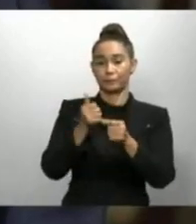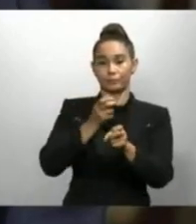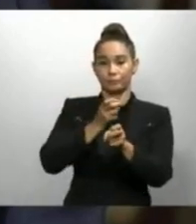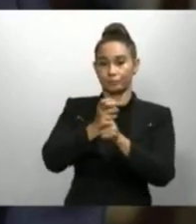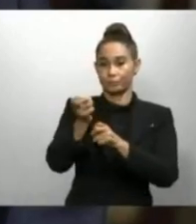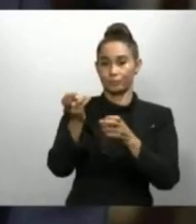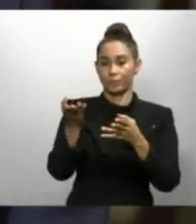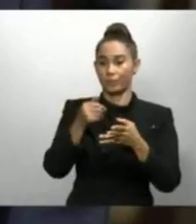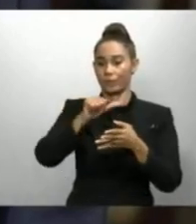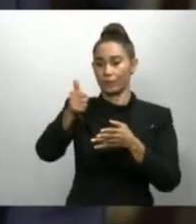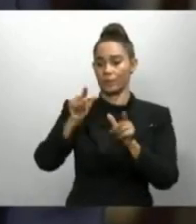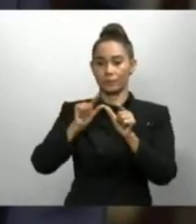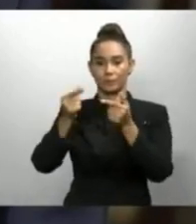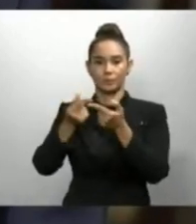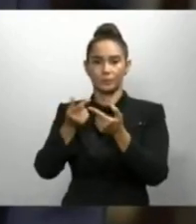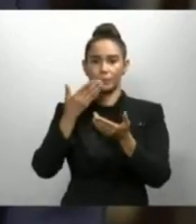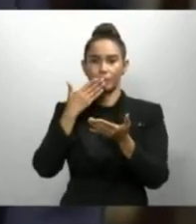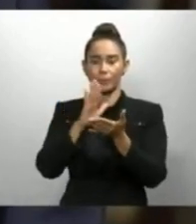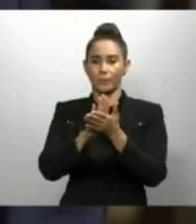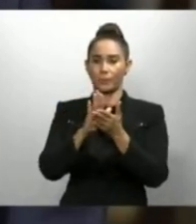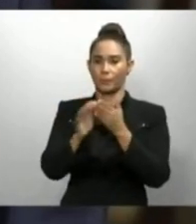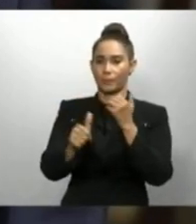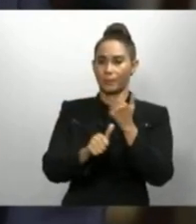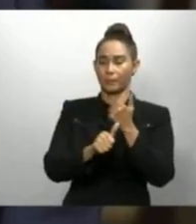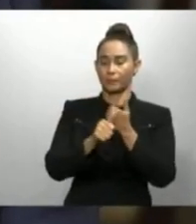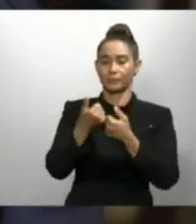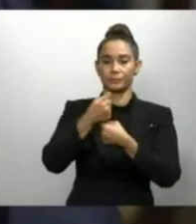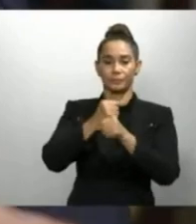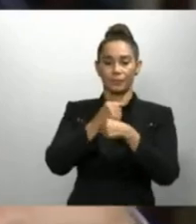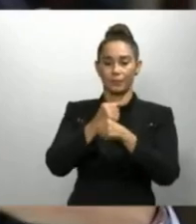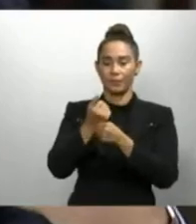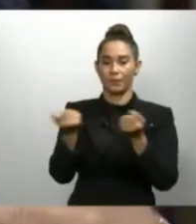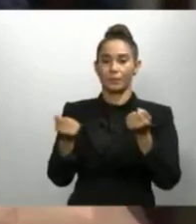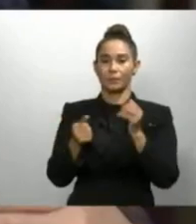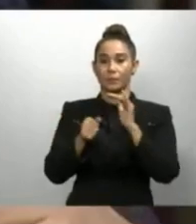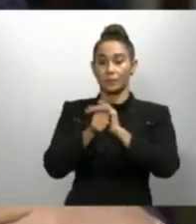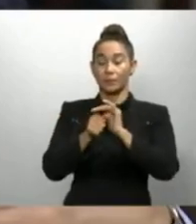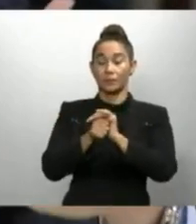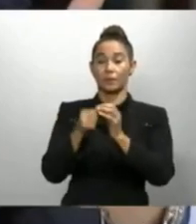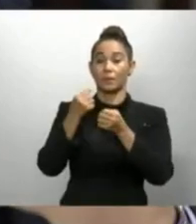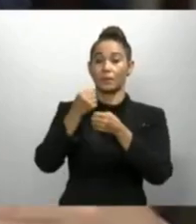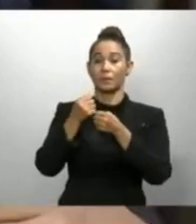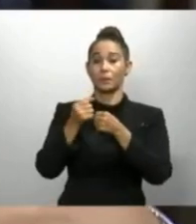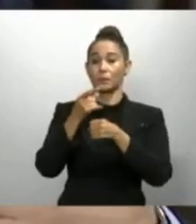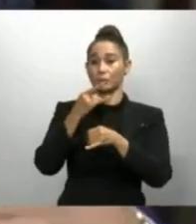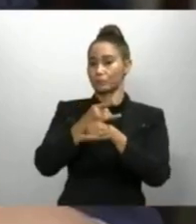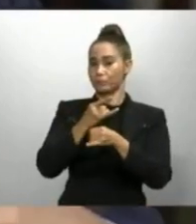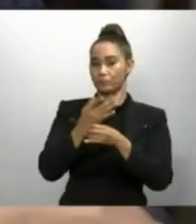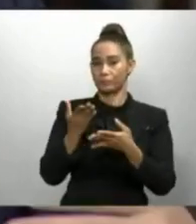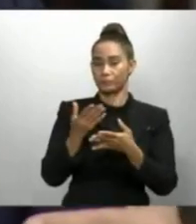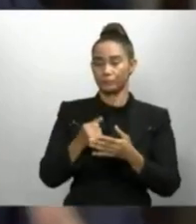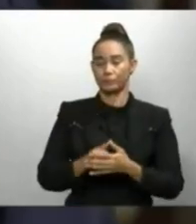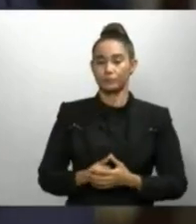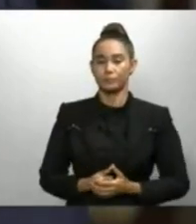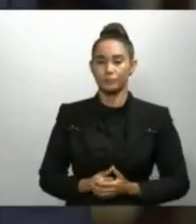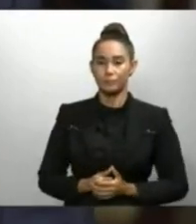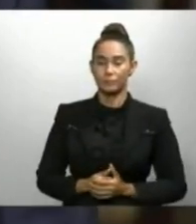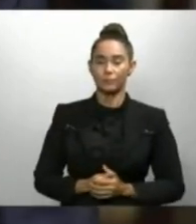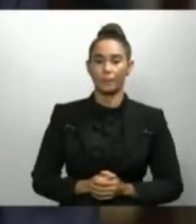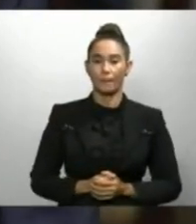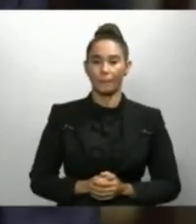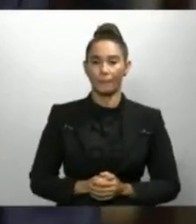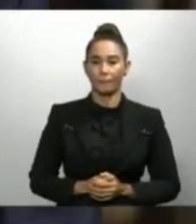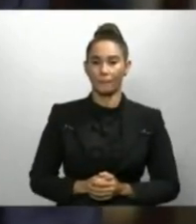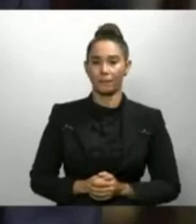de incidencia en todo el sector productivo nacional. O sea que va más allá de lo que podemos ver con